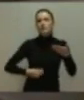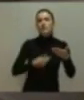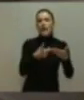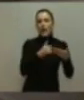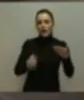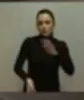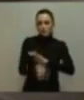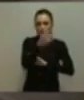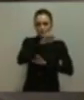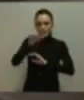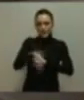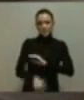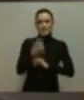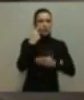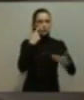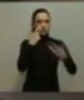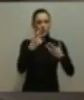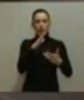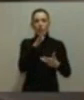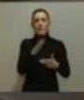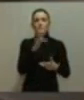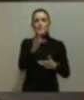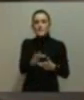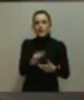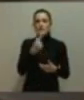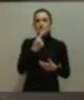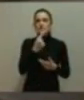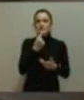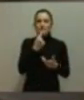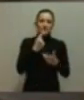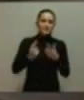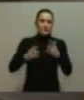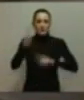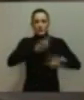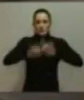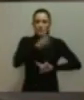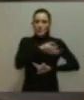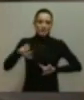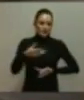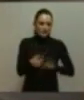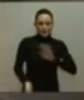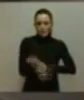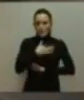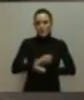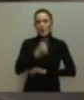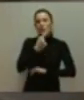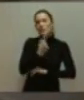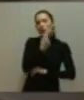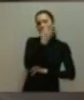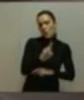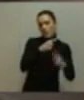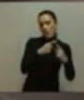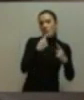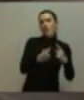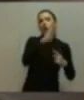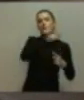que llamaban poderosamente la atención y que constituyen una suerte de tormenta perfecta. Una de ellas hablaba de la población y del envejecimiento en Asturias,